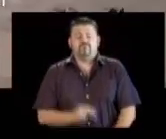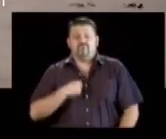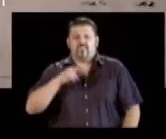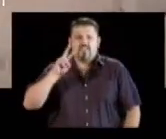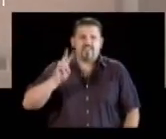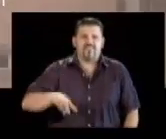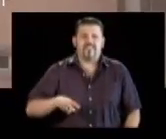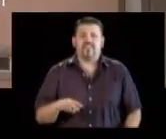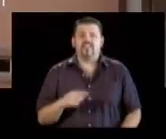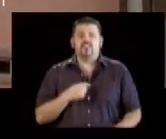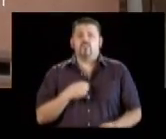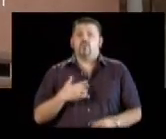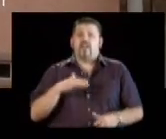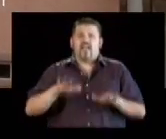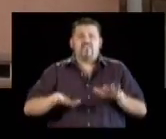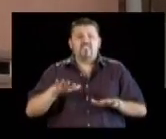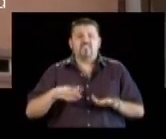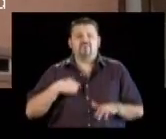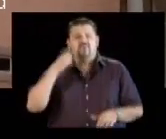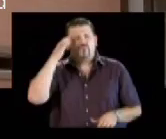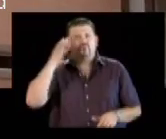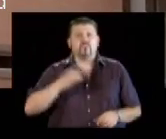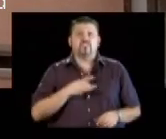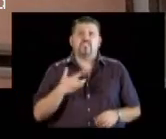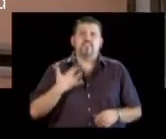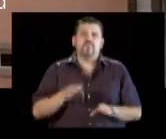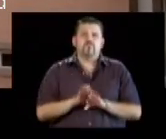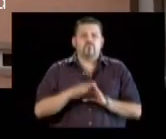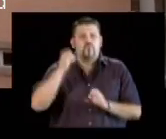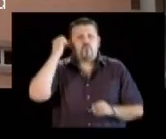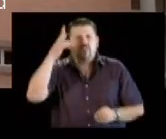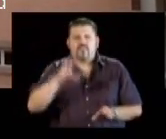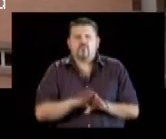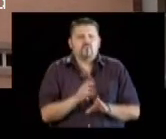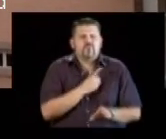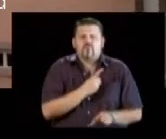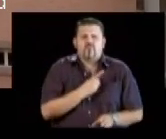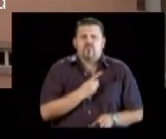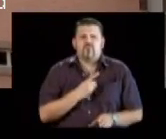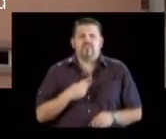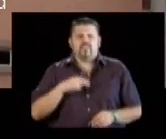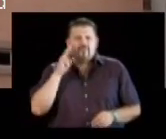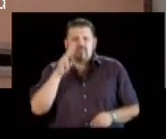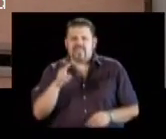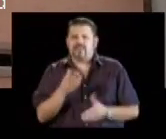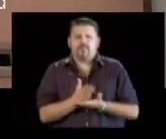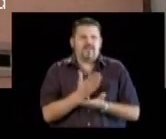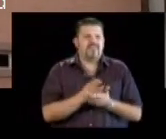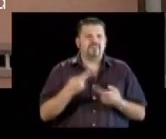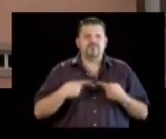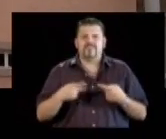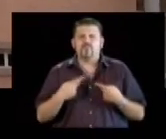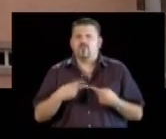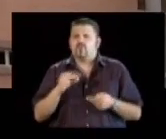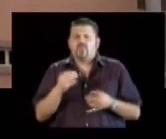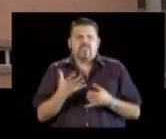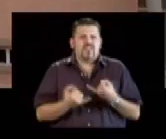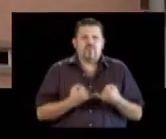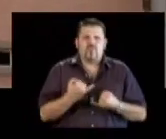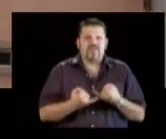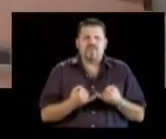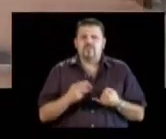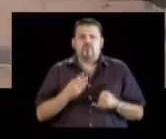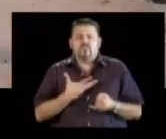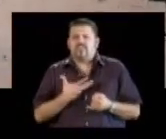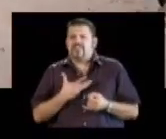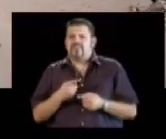Realmente a veces nos sentimos olvidados, ¿verdad? Porque tan solo con ver el parque, que no tiene ni juegos, no tiene lo que